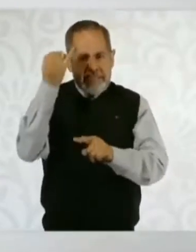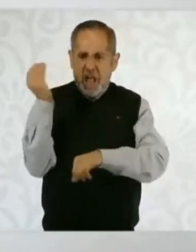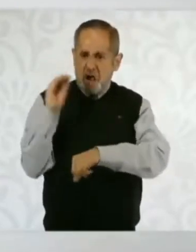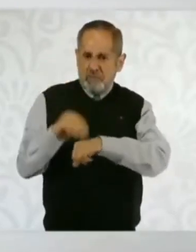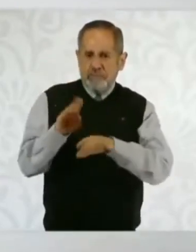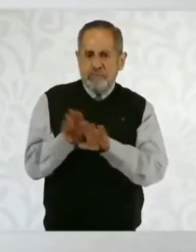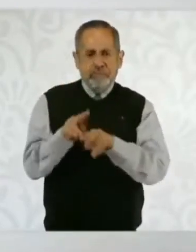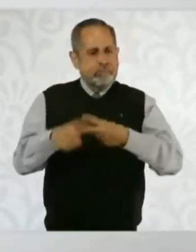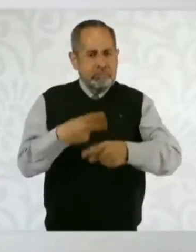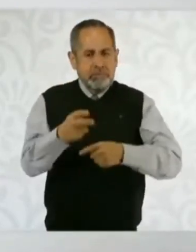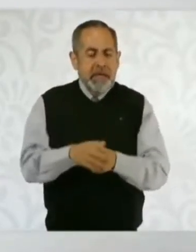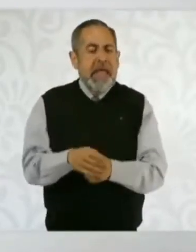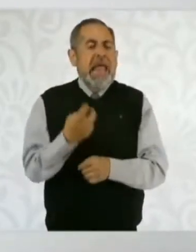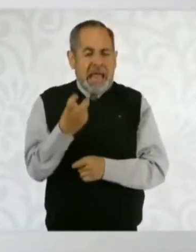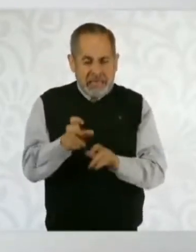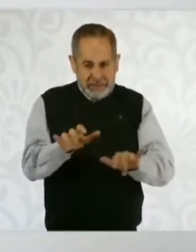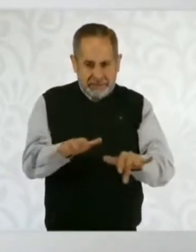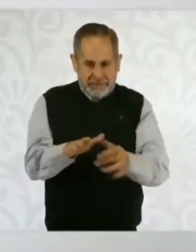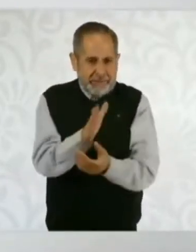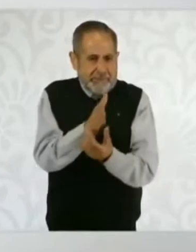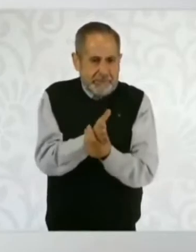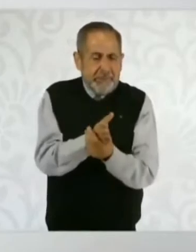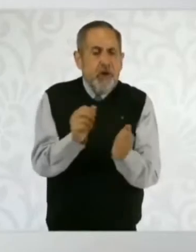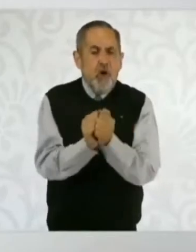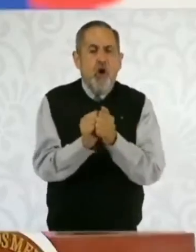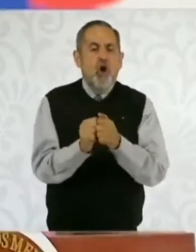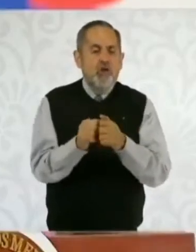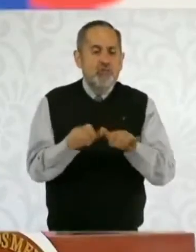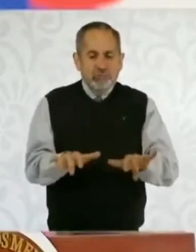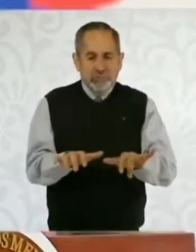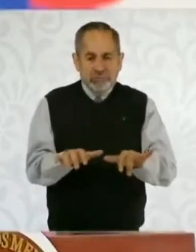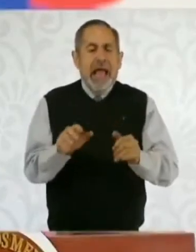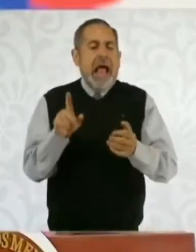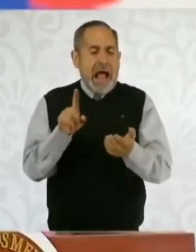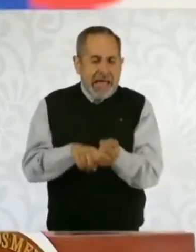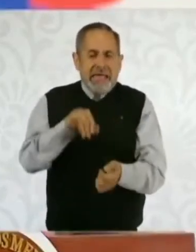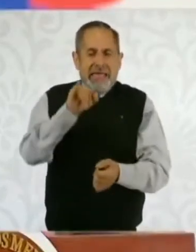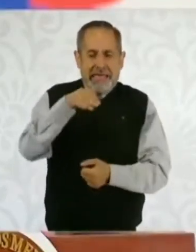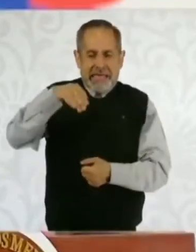está haciendo, el expediente clínico electrónico en el IMSS.